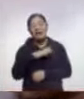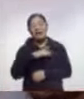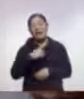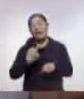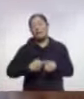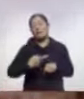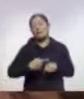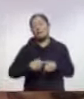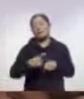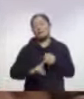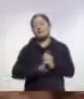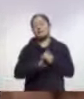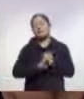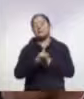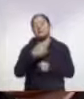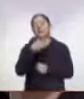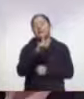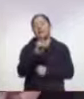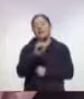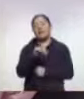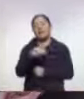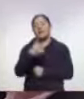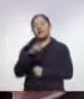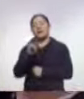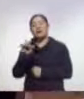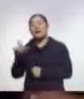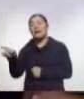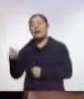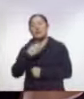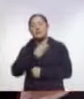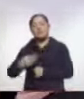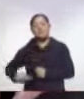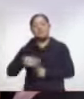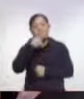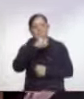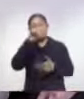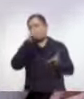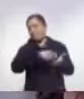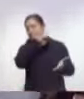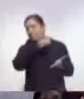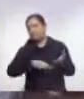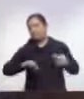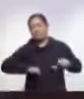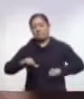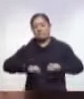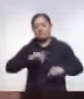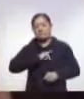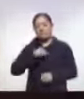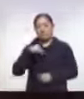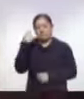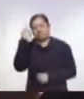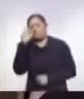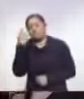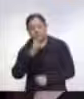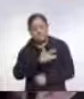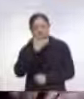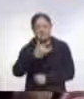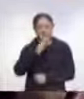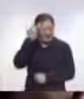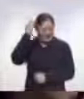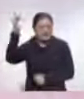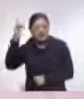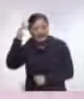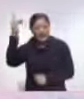En un recorrido por el Alto Paraná, el presidente canceló cinco de sus actividades tras sentirse con dolores y mareos, además de tener